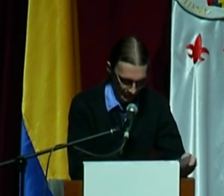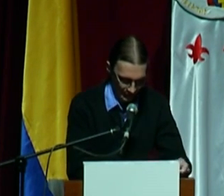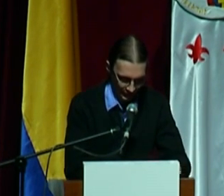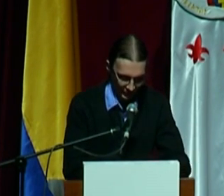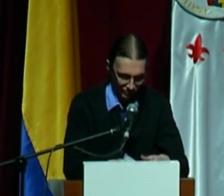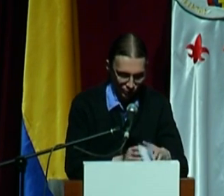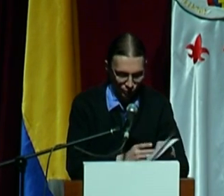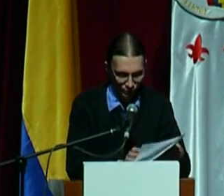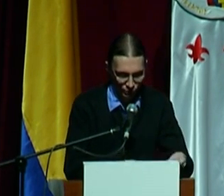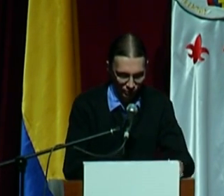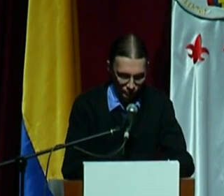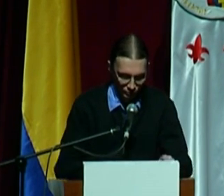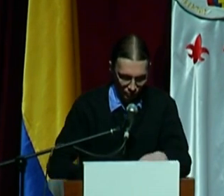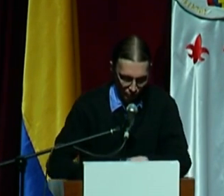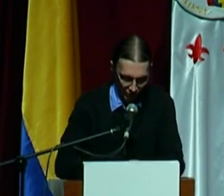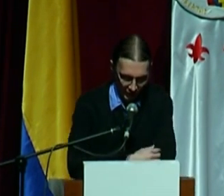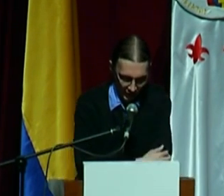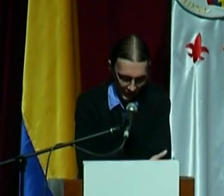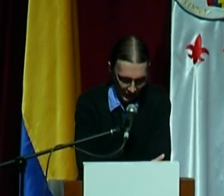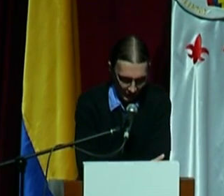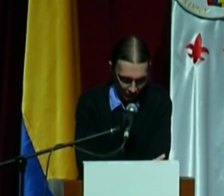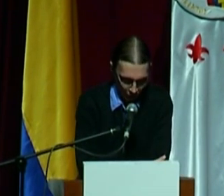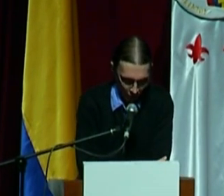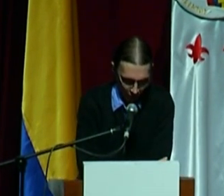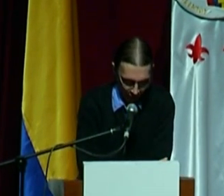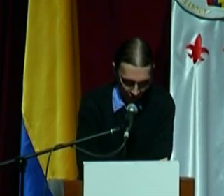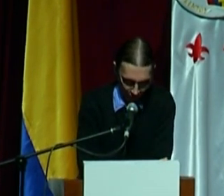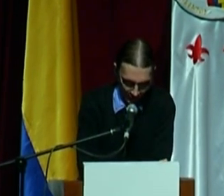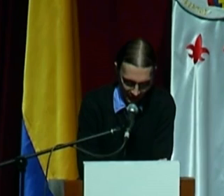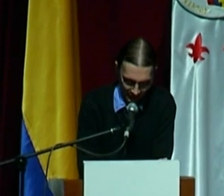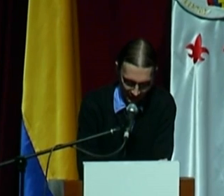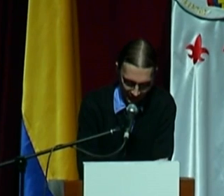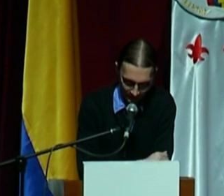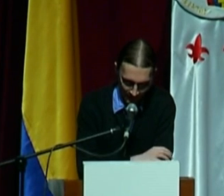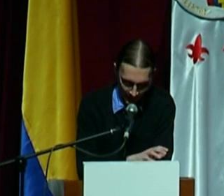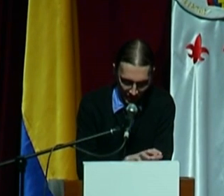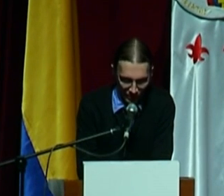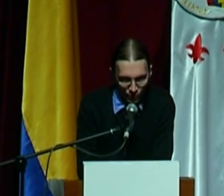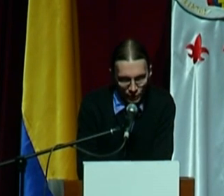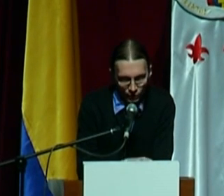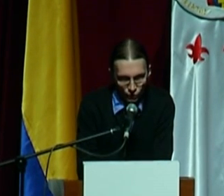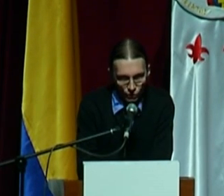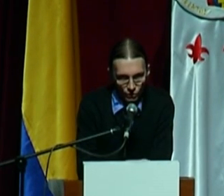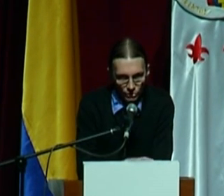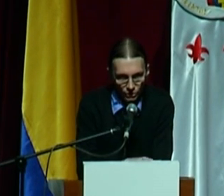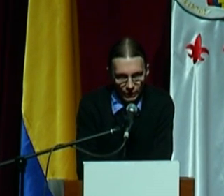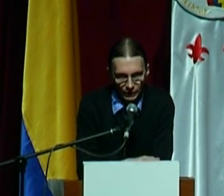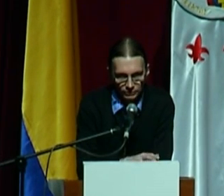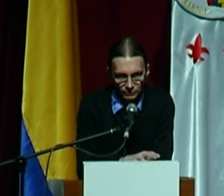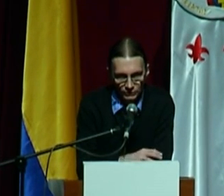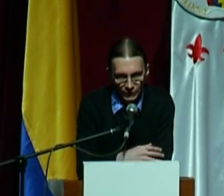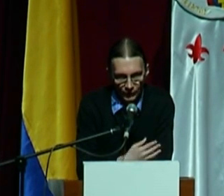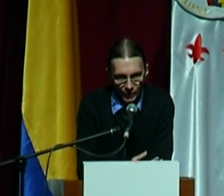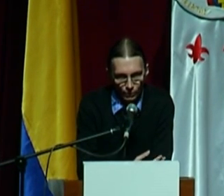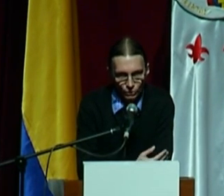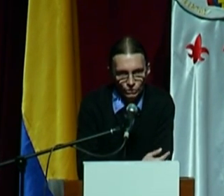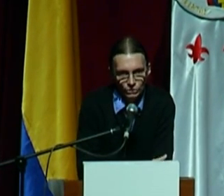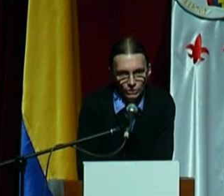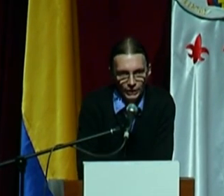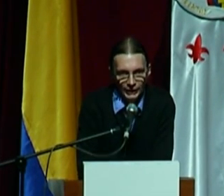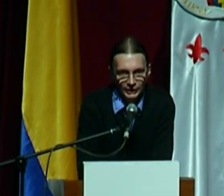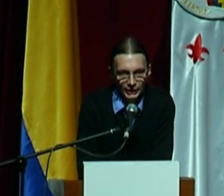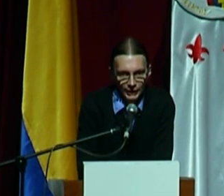dentro de esta, por supuesto, muy general y muy corta historia de la ciencia? Porque nosotros lo que